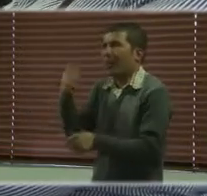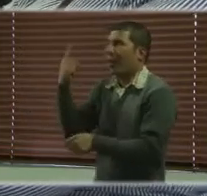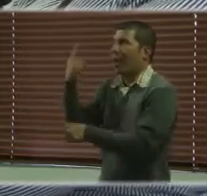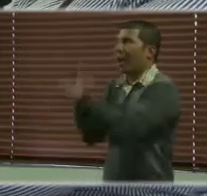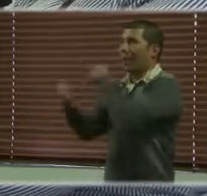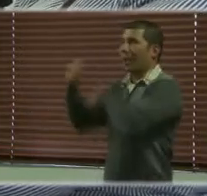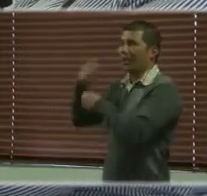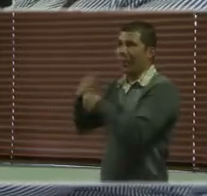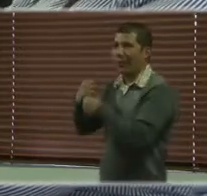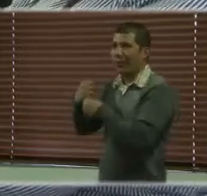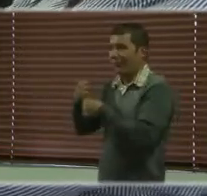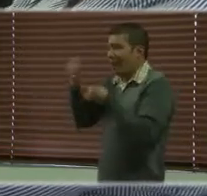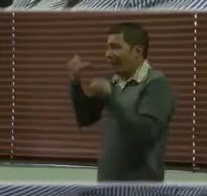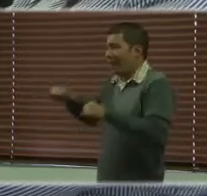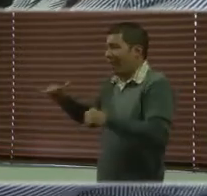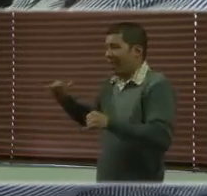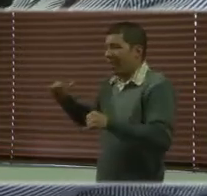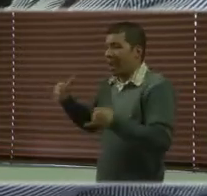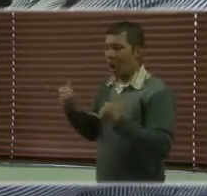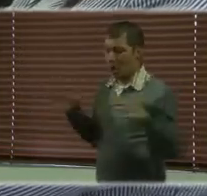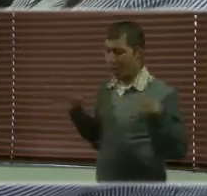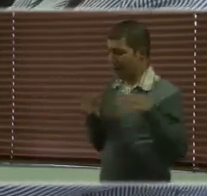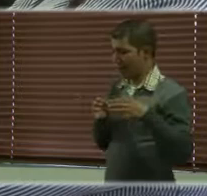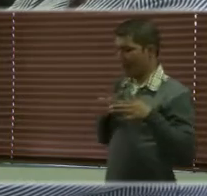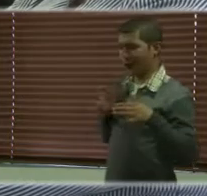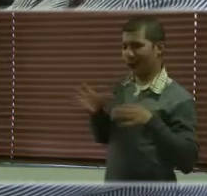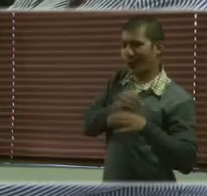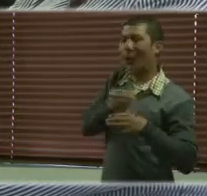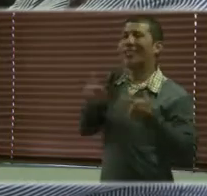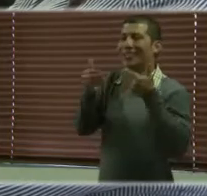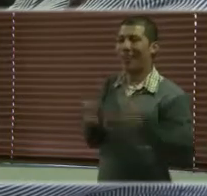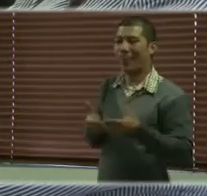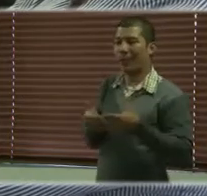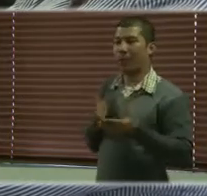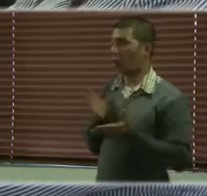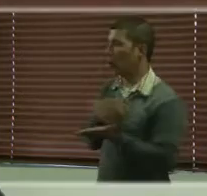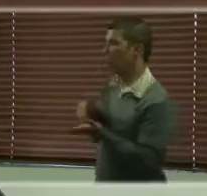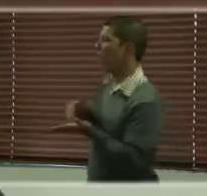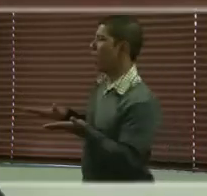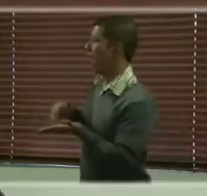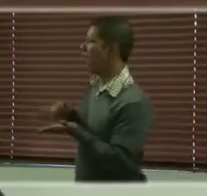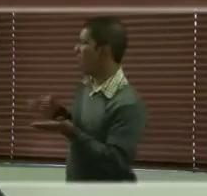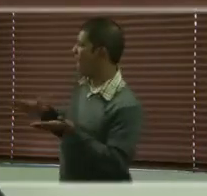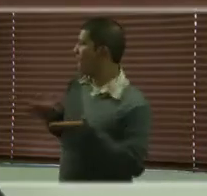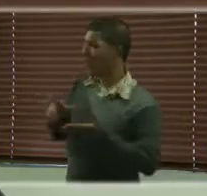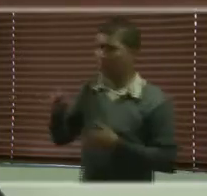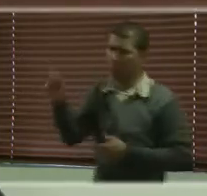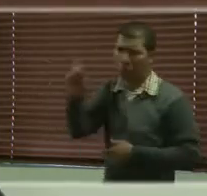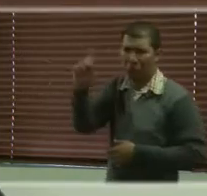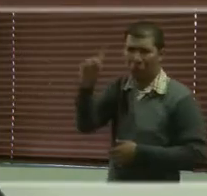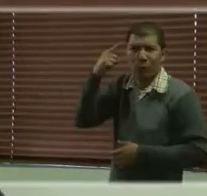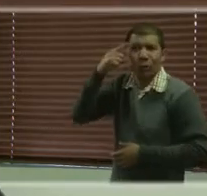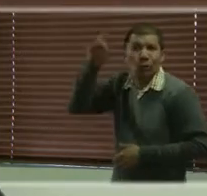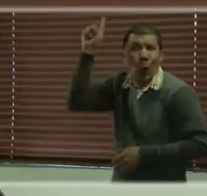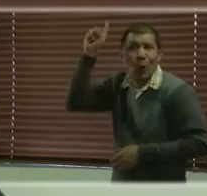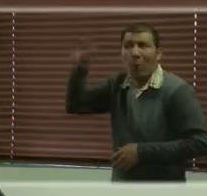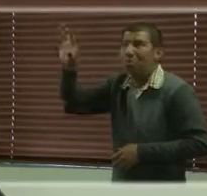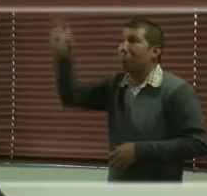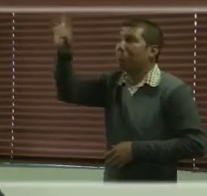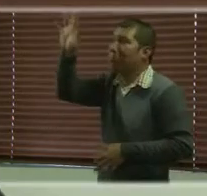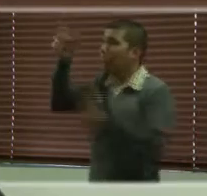pasado y ahora ya no hay pero pero no es que nosotros las hemos sacado sino que ha sido como un proceso natural de que las mismos estados